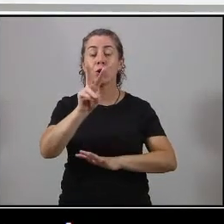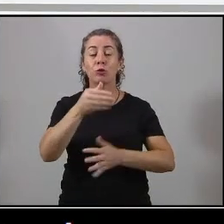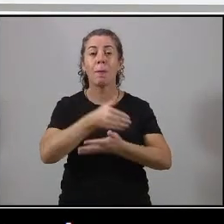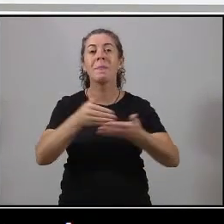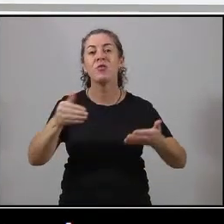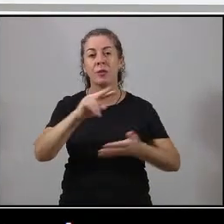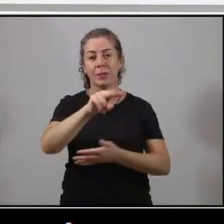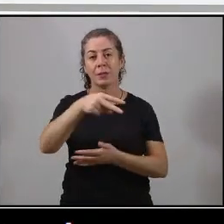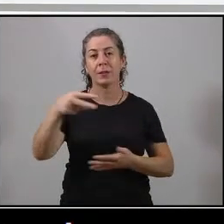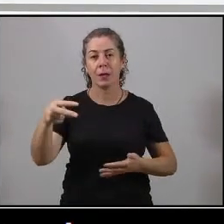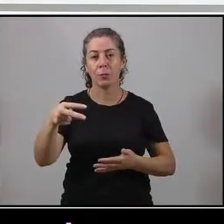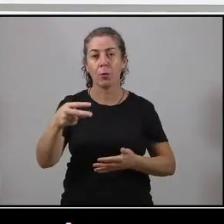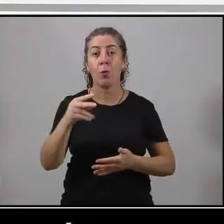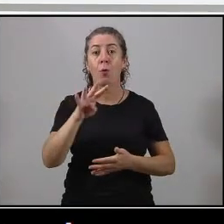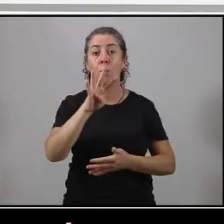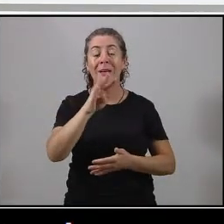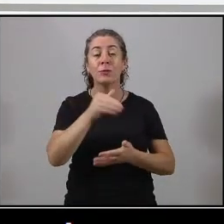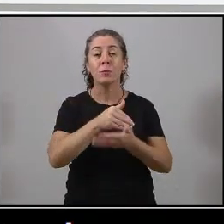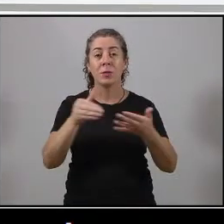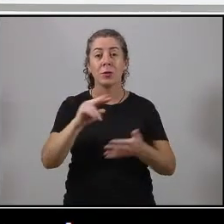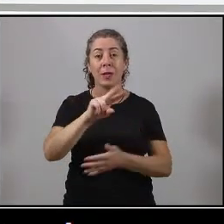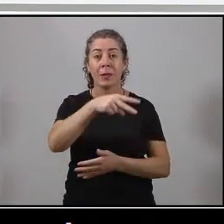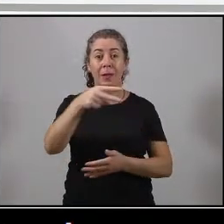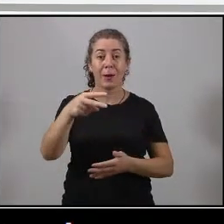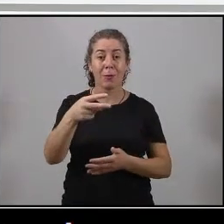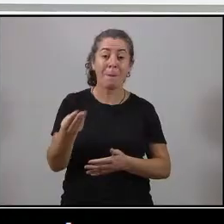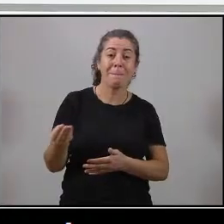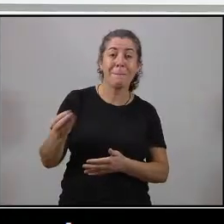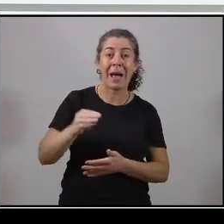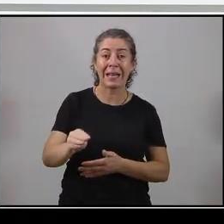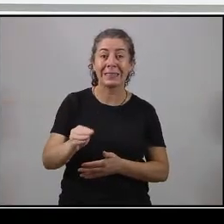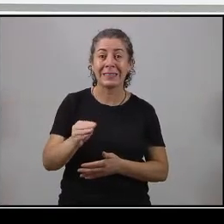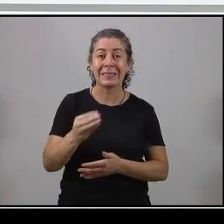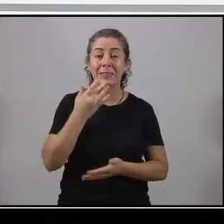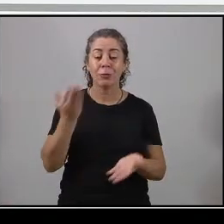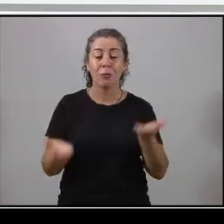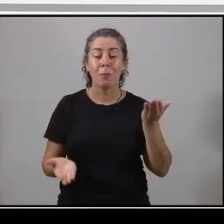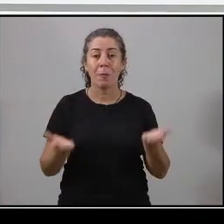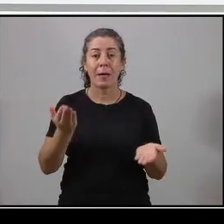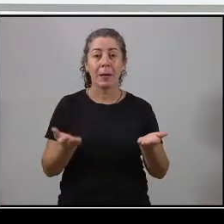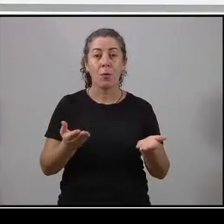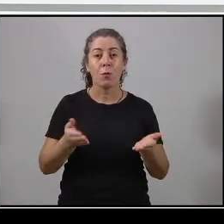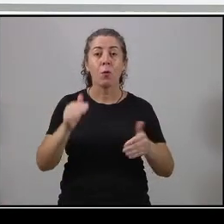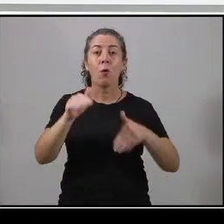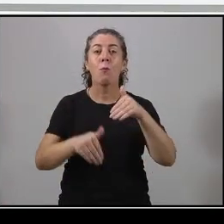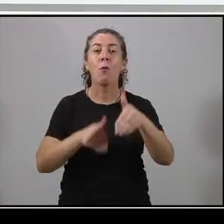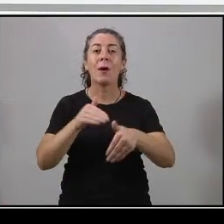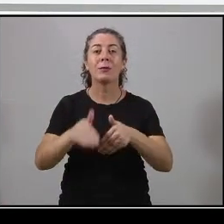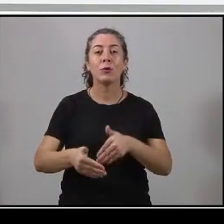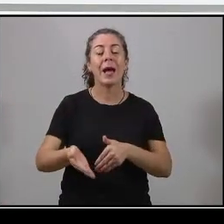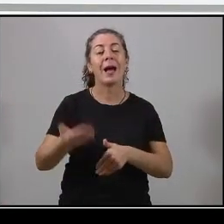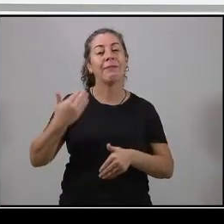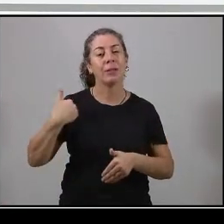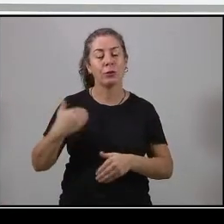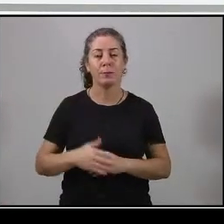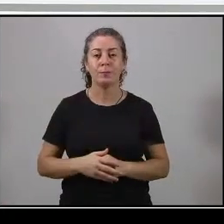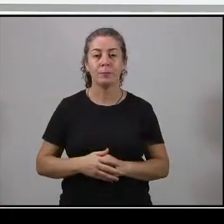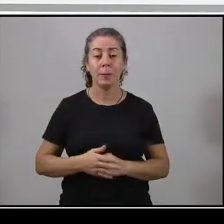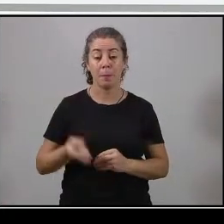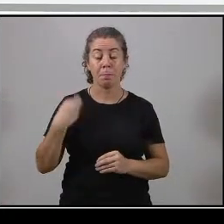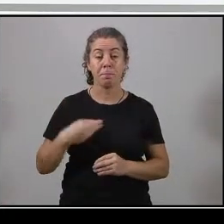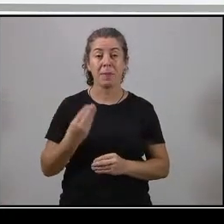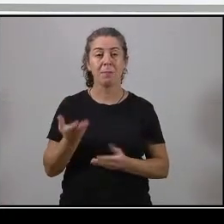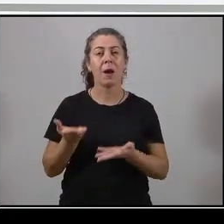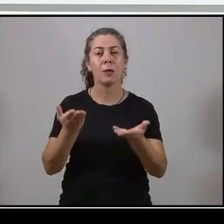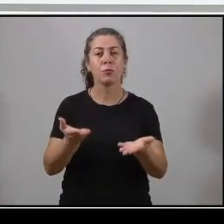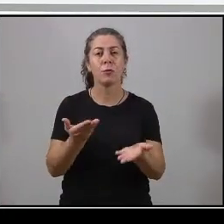de euros, 4 millones de euros más que en la convocatoria anterior. Estas ayudas podrán pedirlas